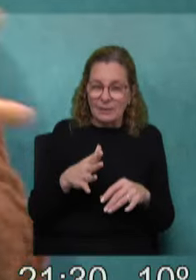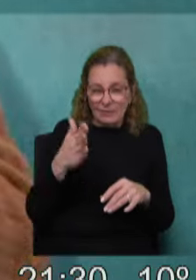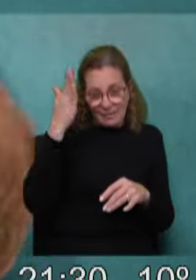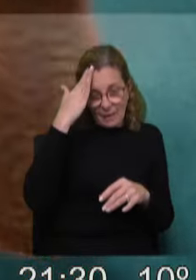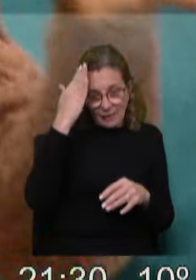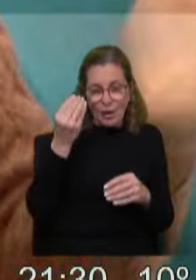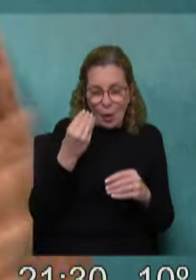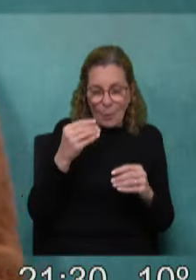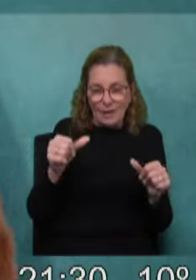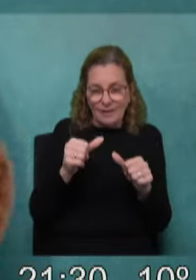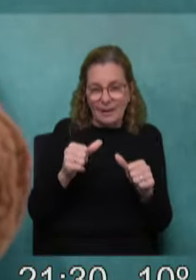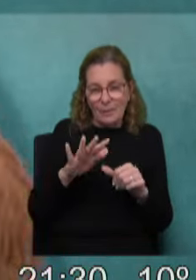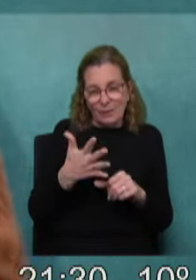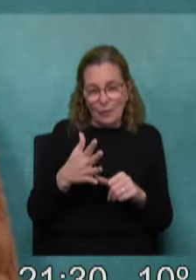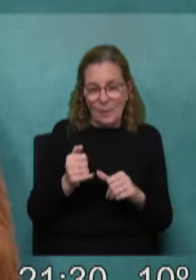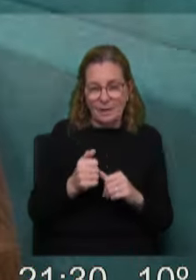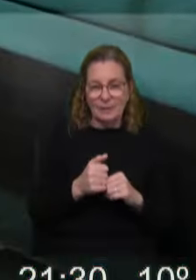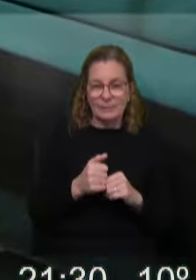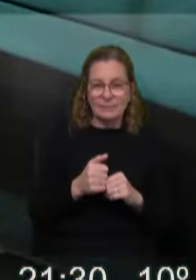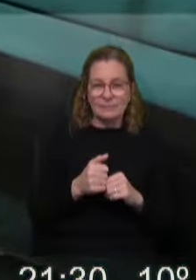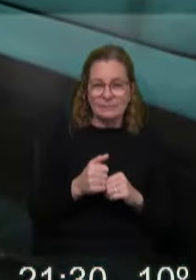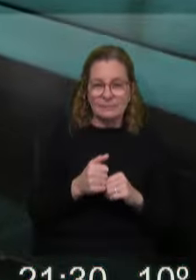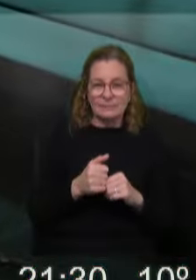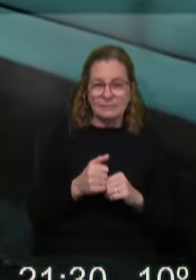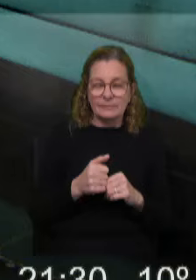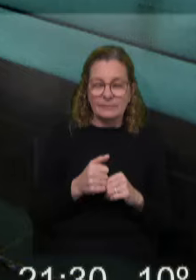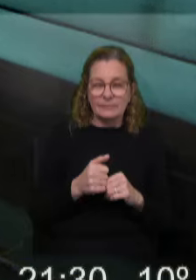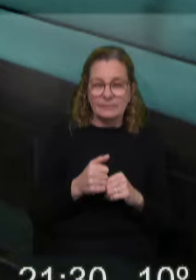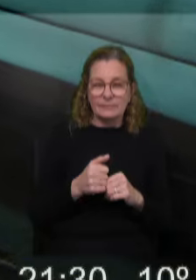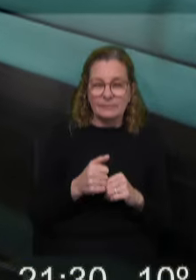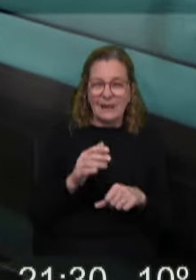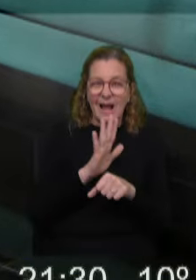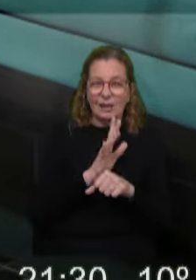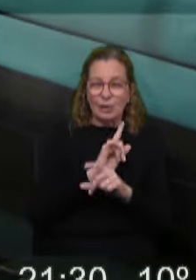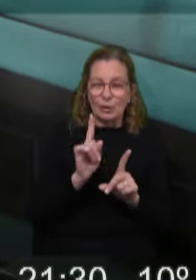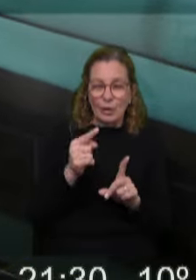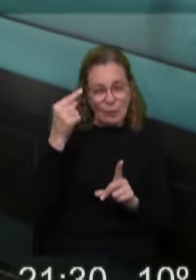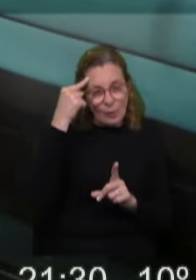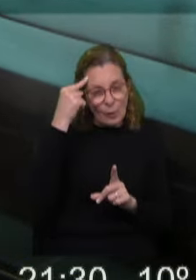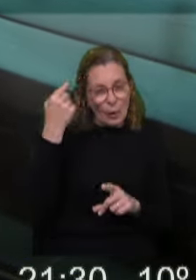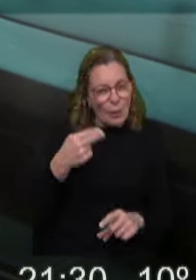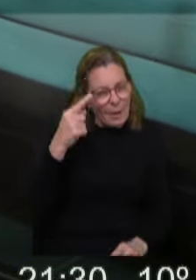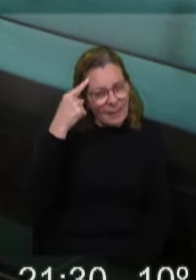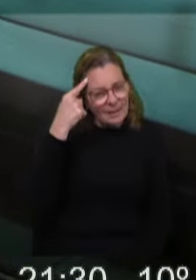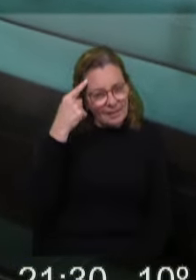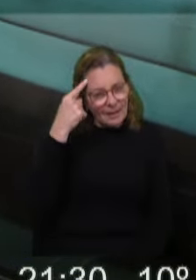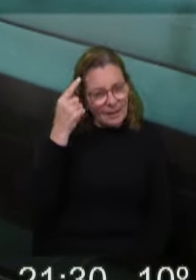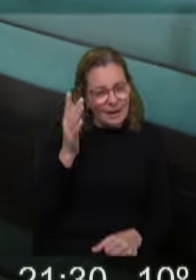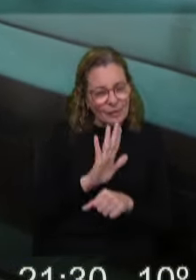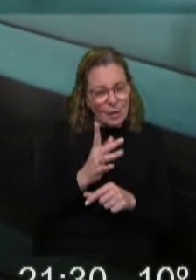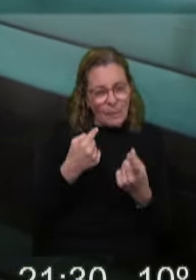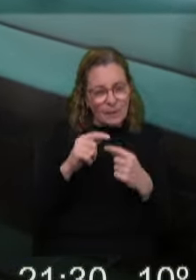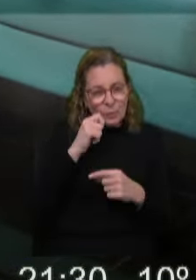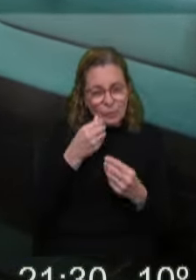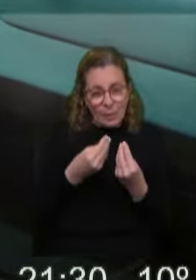cómo acercarte a ese nuevo ser. Hace un ratito dijiste que actor no, que, o sea, que nunca pensaste en ser actor. No, jamás. Particularmente, pero te